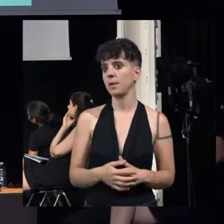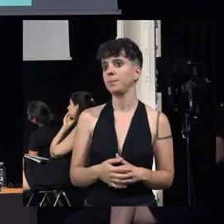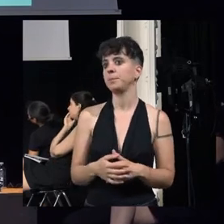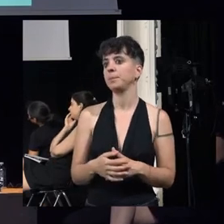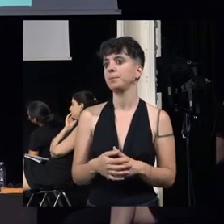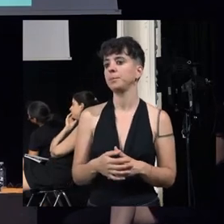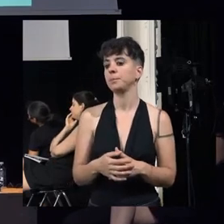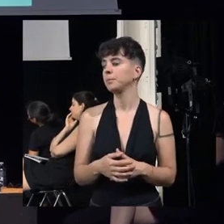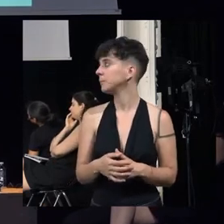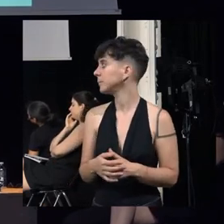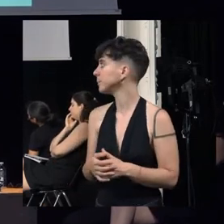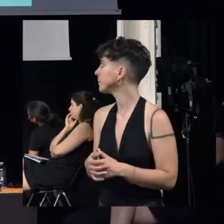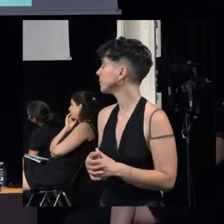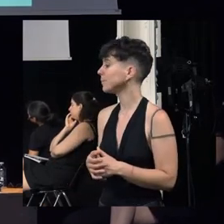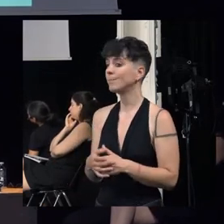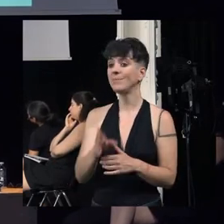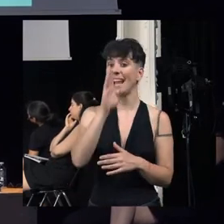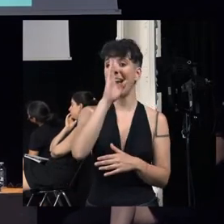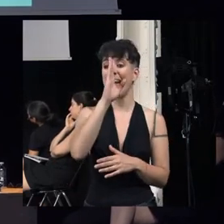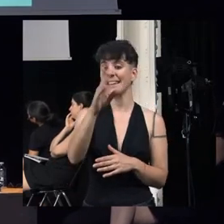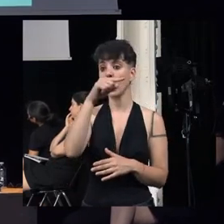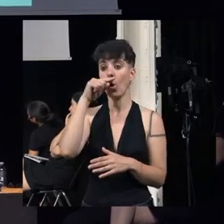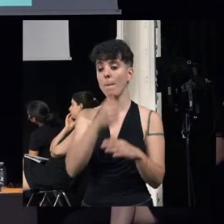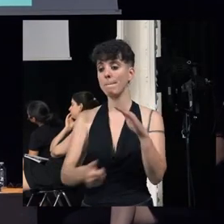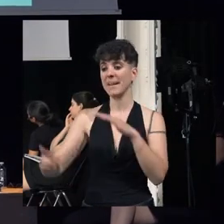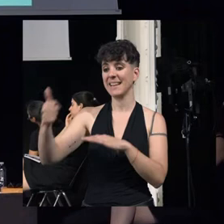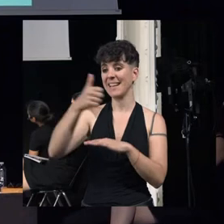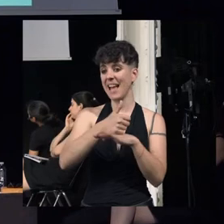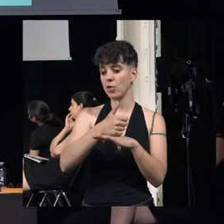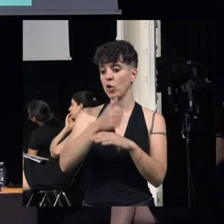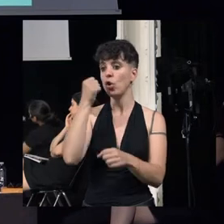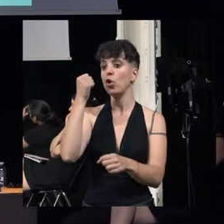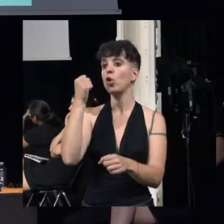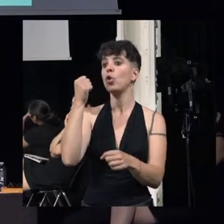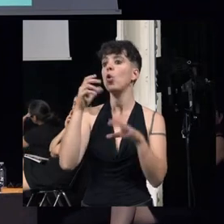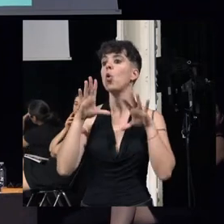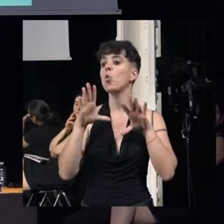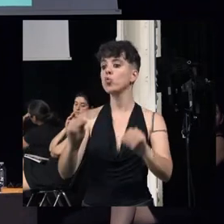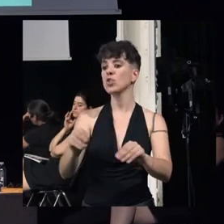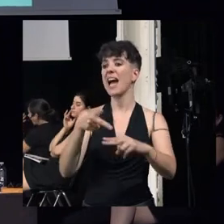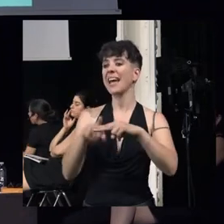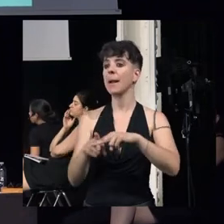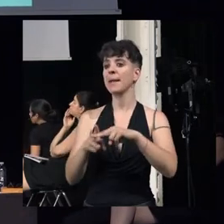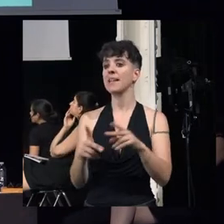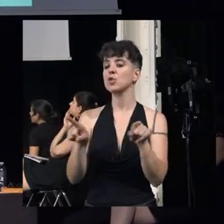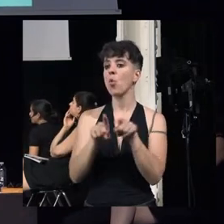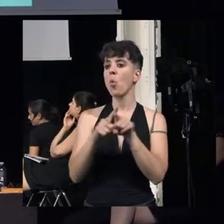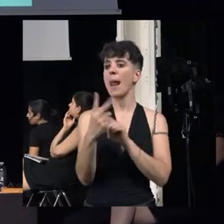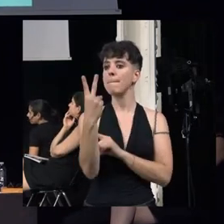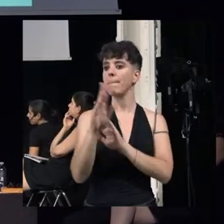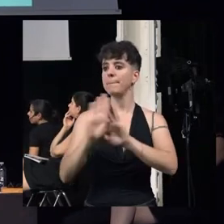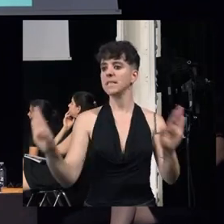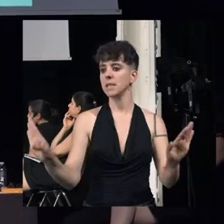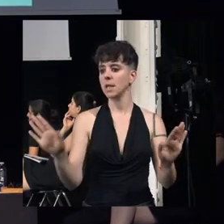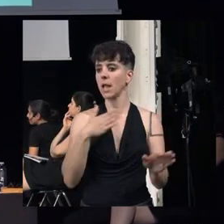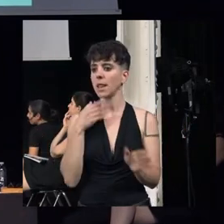Se establece, bueno, el heteropatriarcado, como bien os he hablado, trabaja fundamentalmente con herramientas como es el binarismo, ¿no?, que te hace situarte en un lado